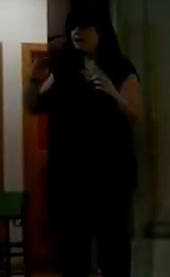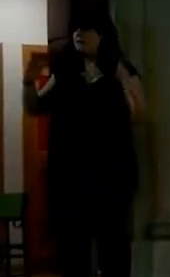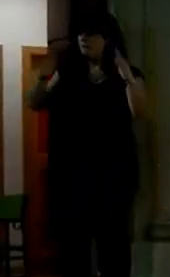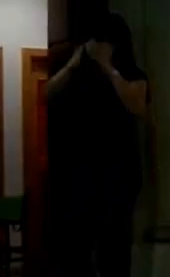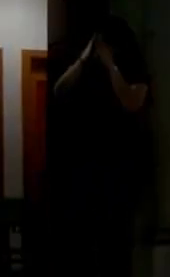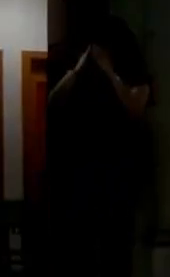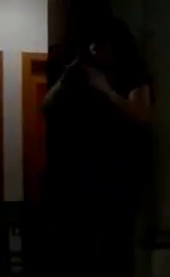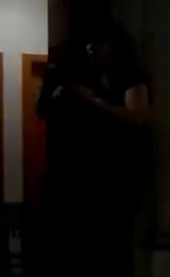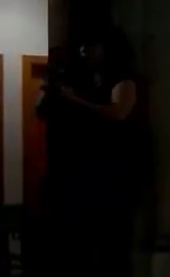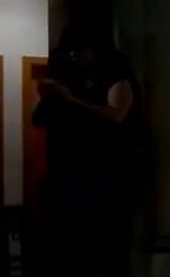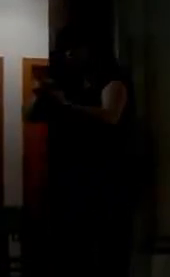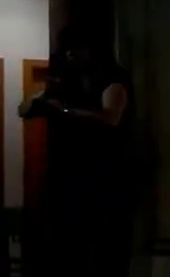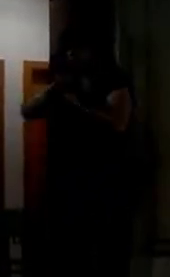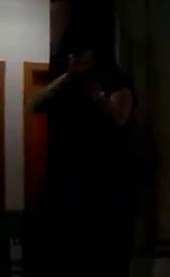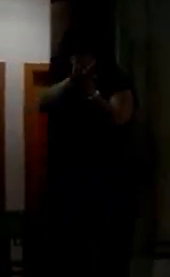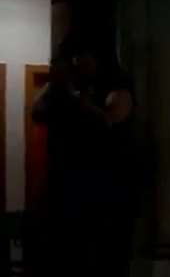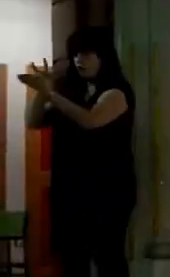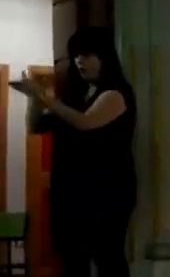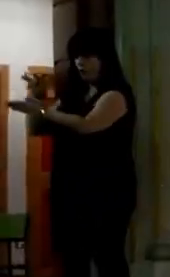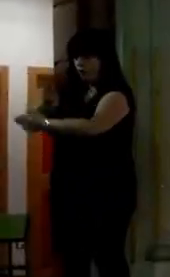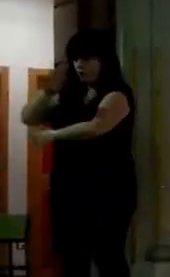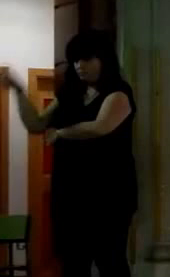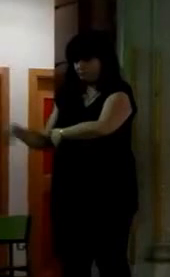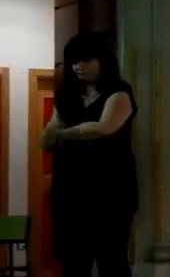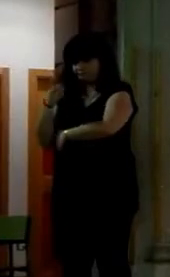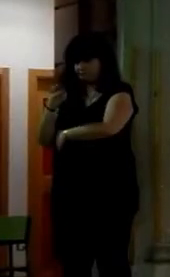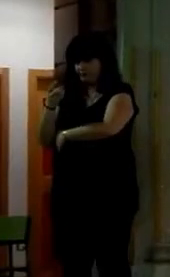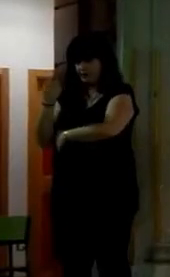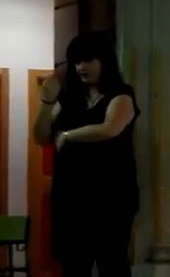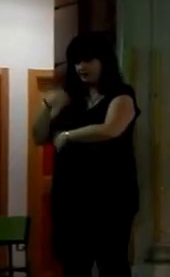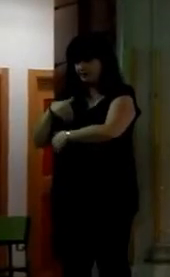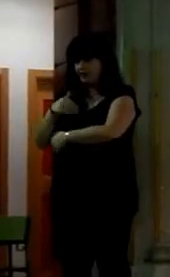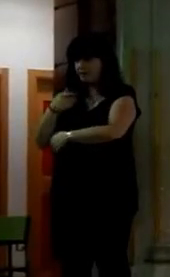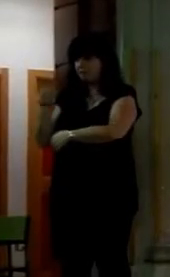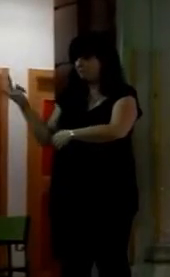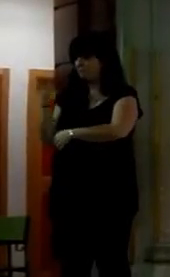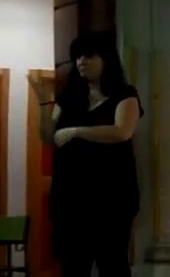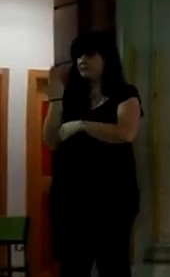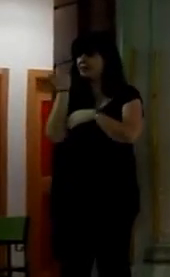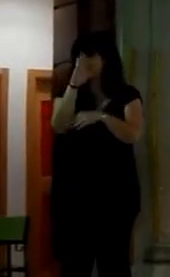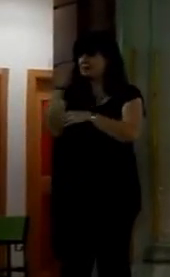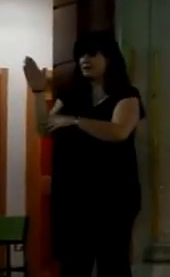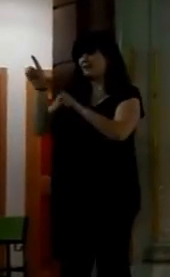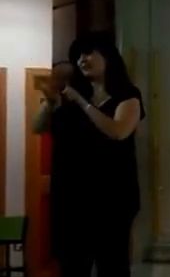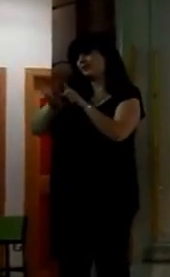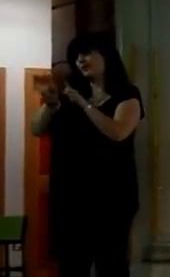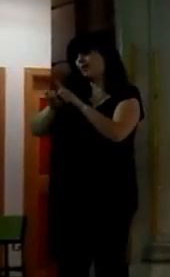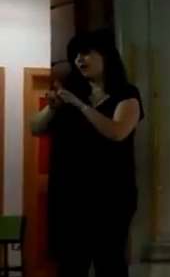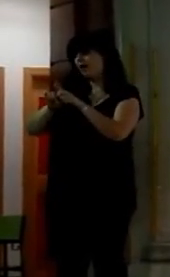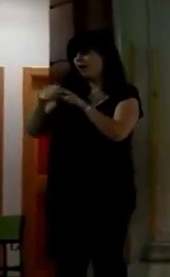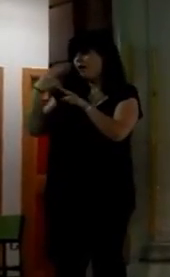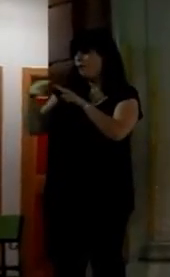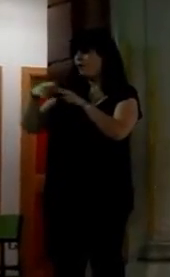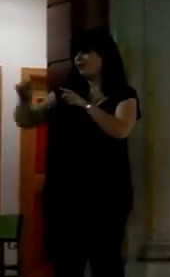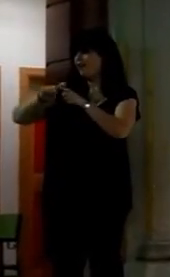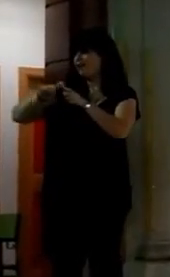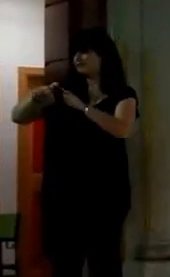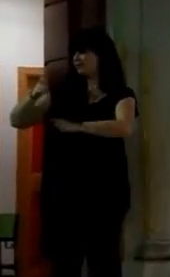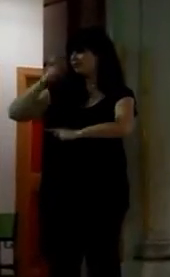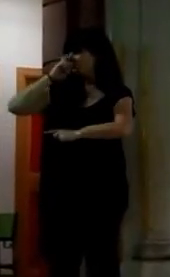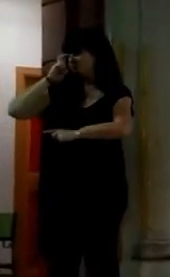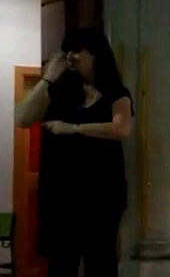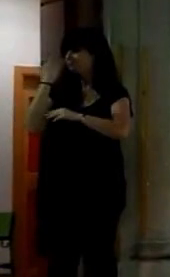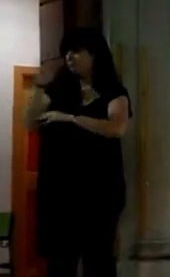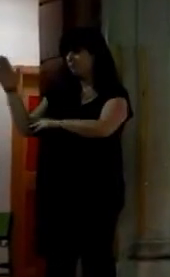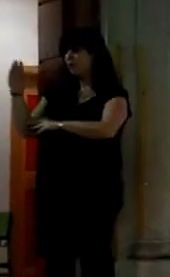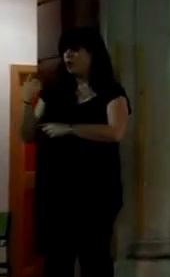estivo recentemente en Hong Kong. Son dous representantes da bella política. O primeiro